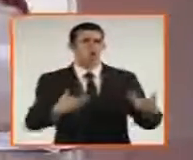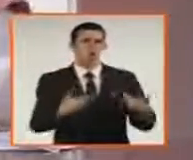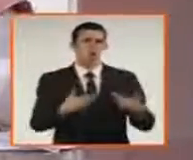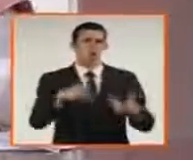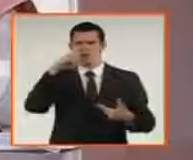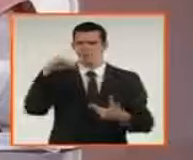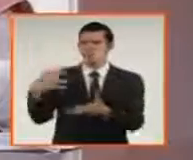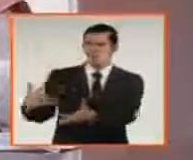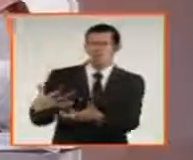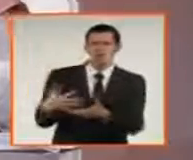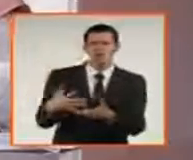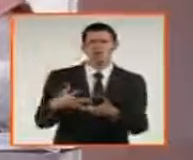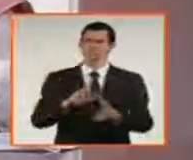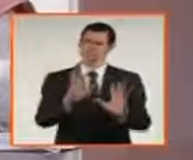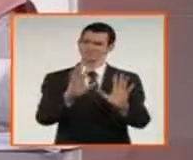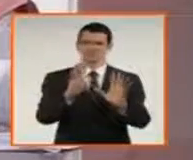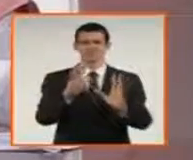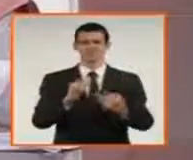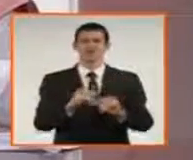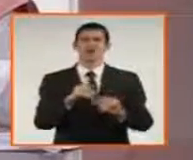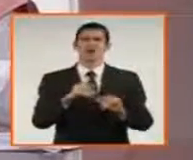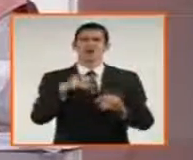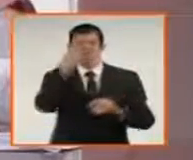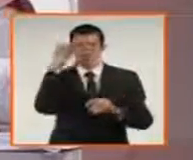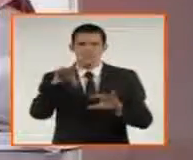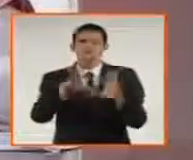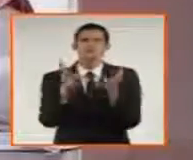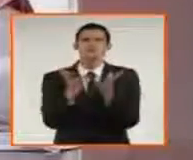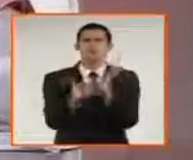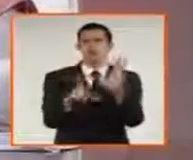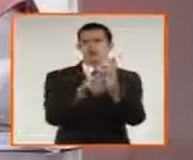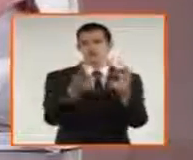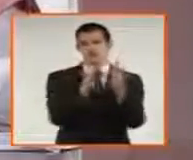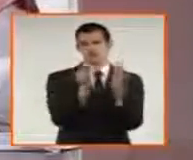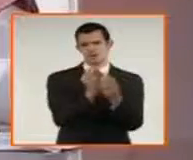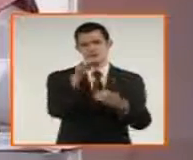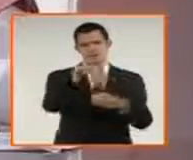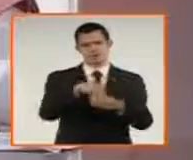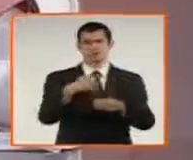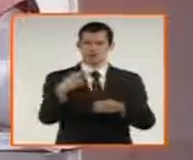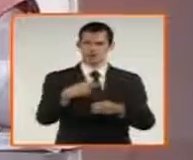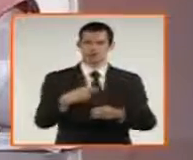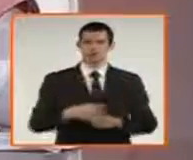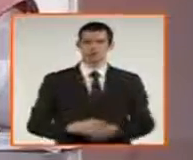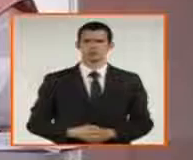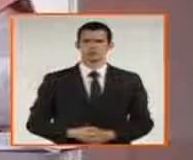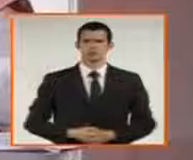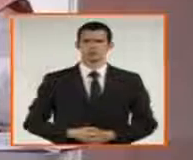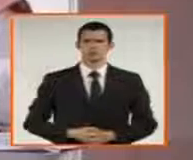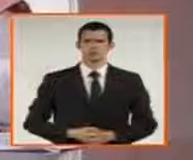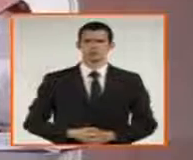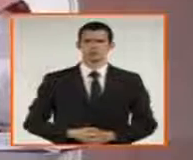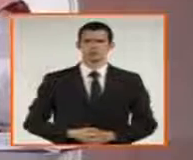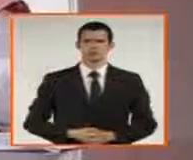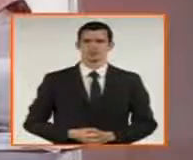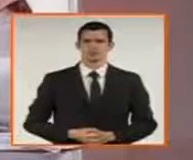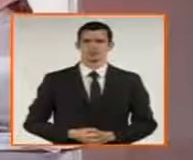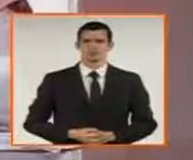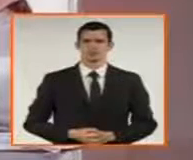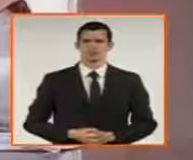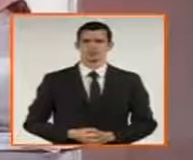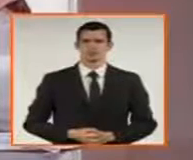toda la familia y de todos los derechos en el ámbito familiar. Pues siguiendo con el